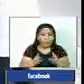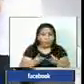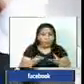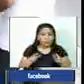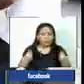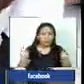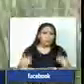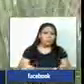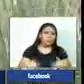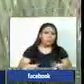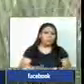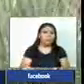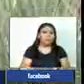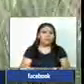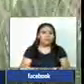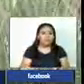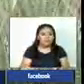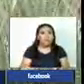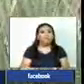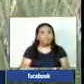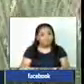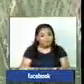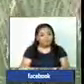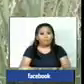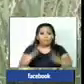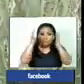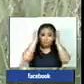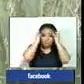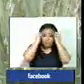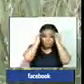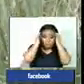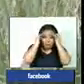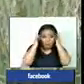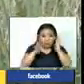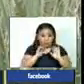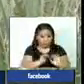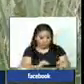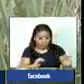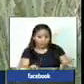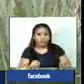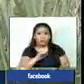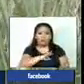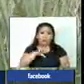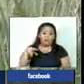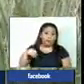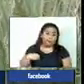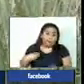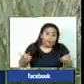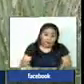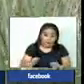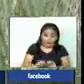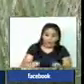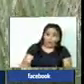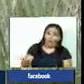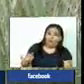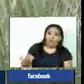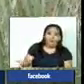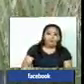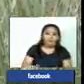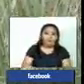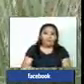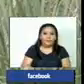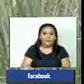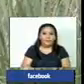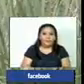está golpeando. Sí, es preocupante porque tenemos familia, tenemos niños también y la verdad que ellos se lo piden, ¿va?